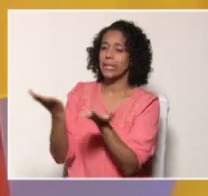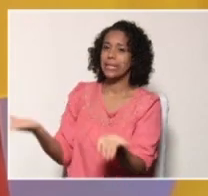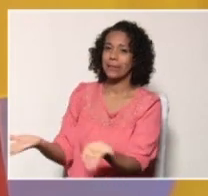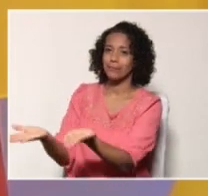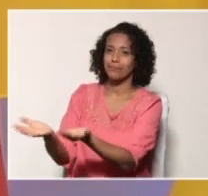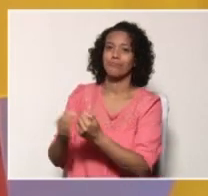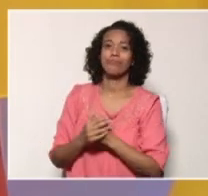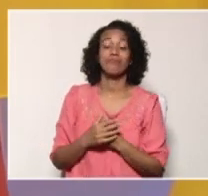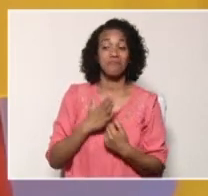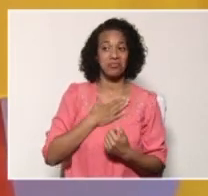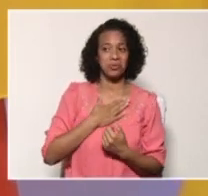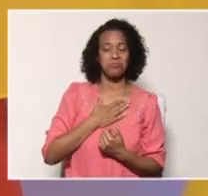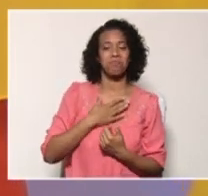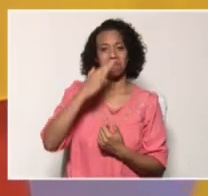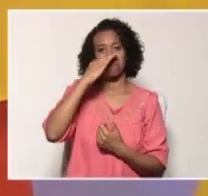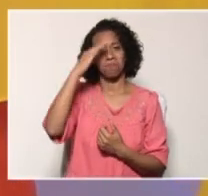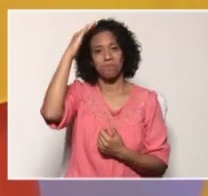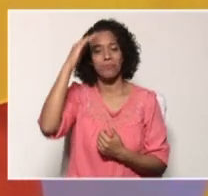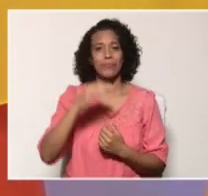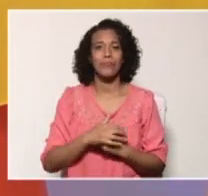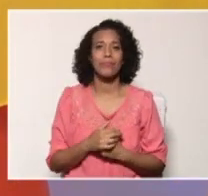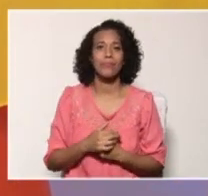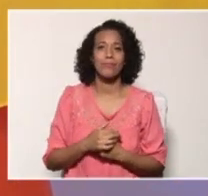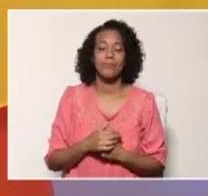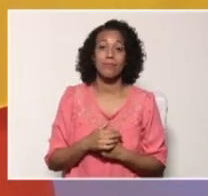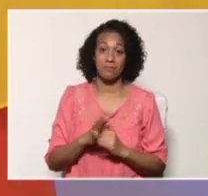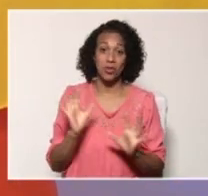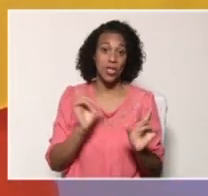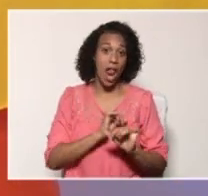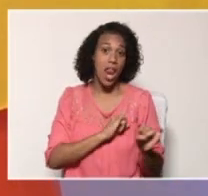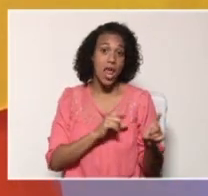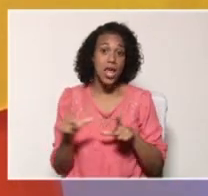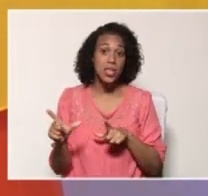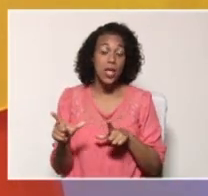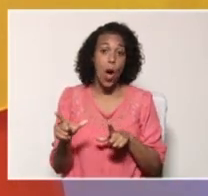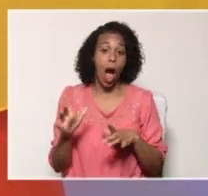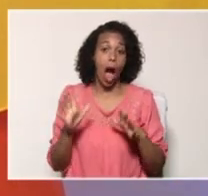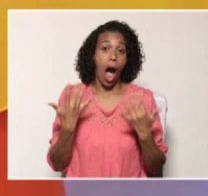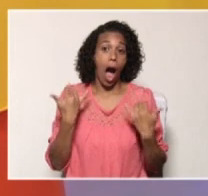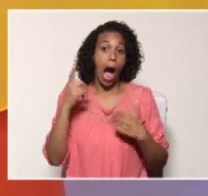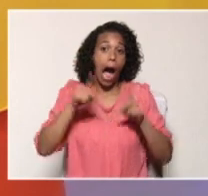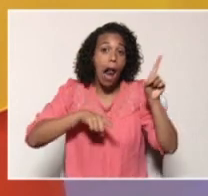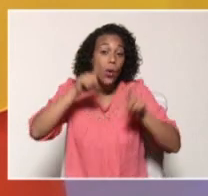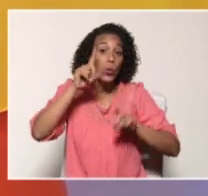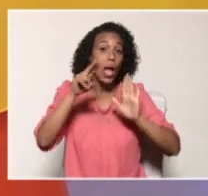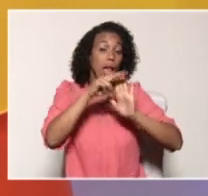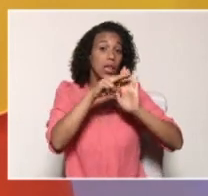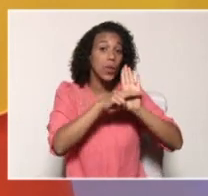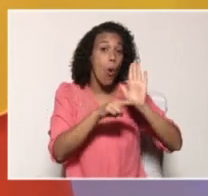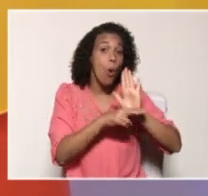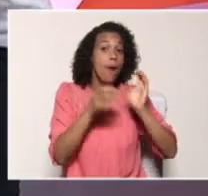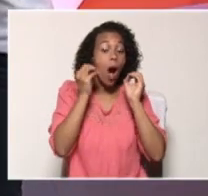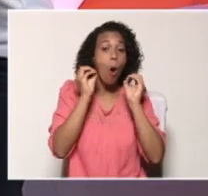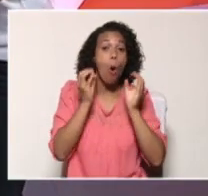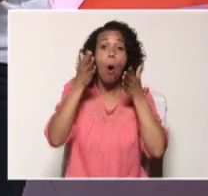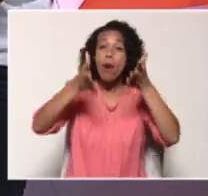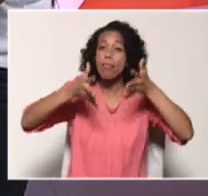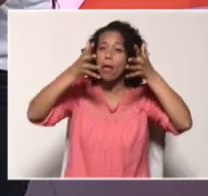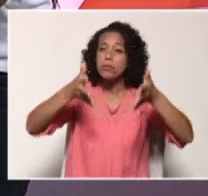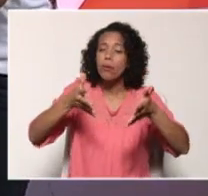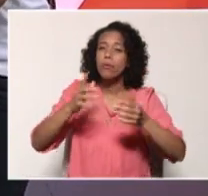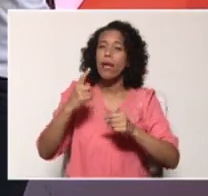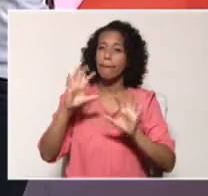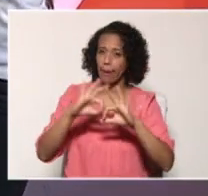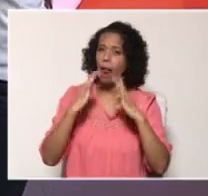allí los cuido también. Entonces, Miriam, podemos trabajar algunas normas o algunas orientaciones para